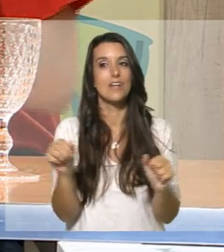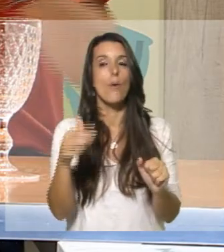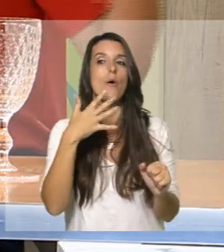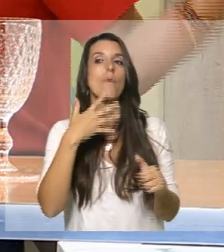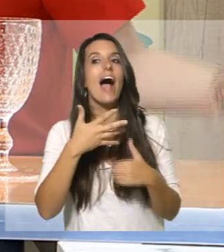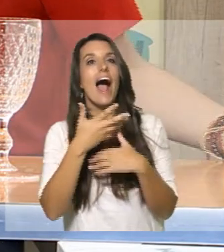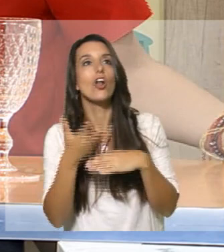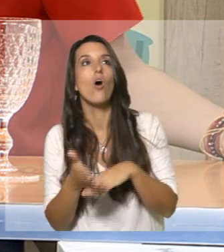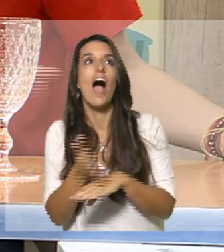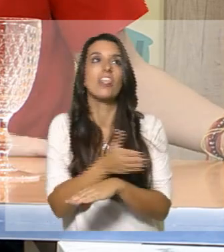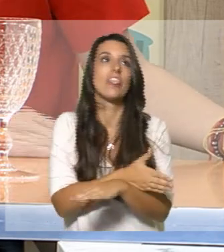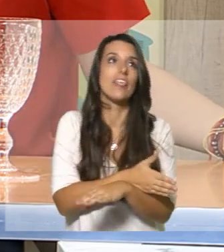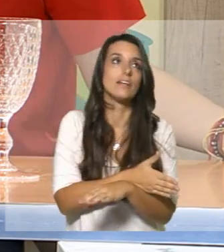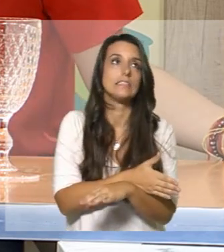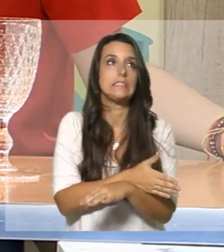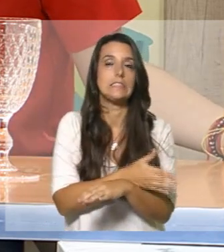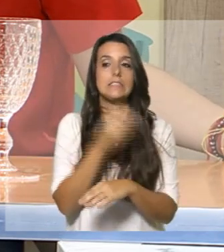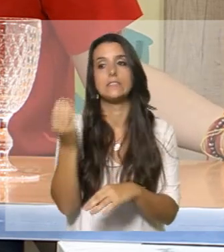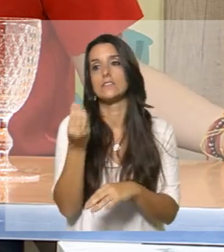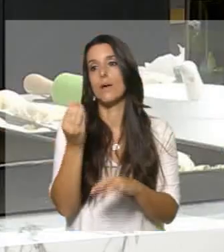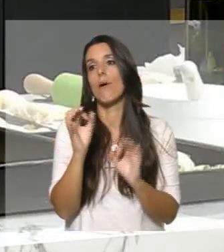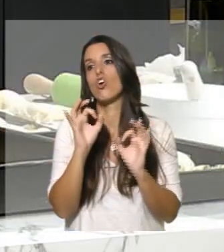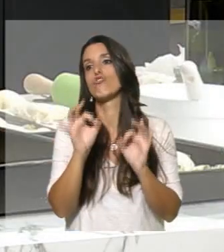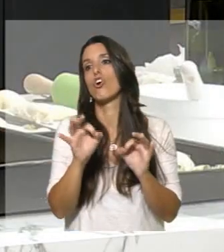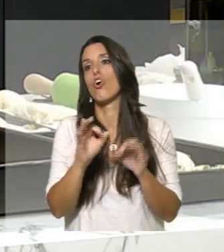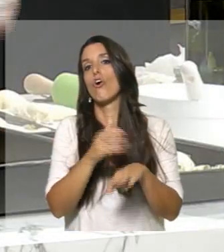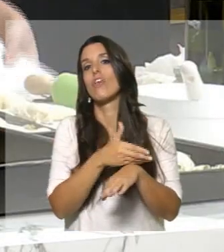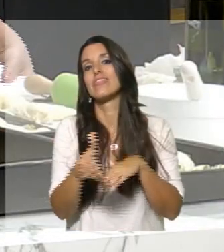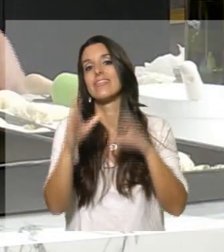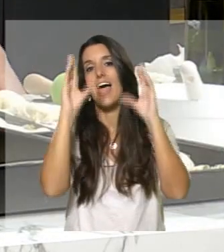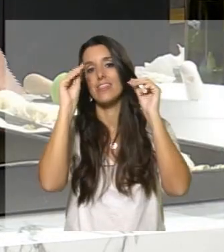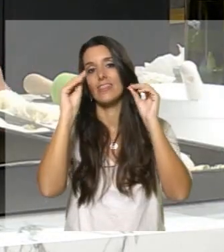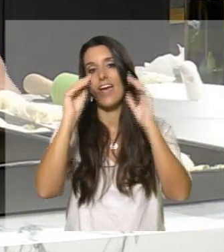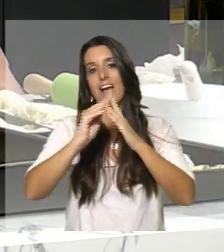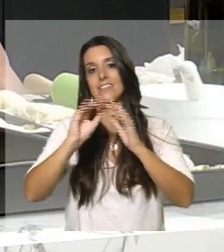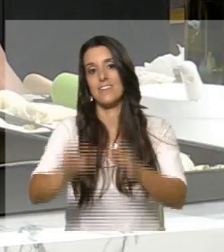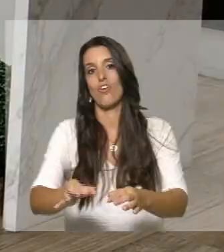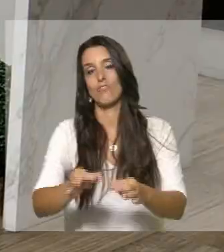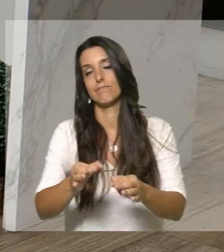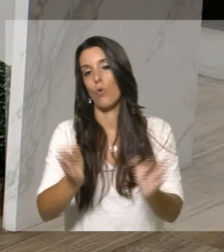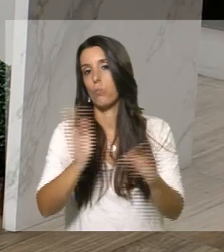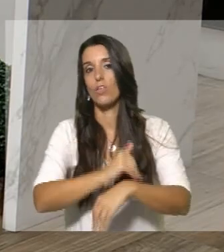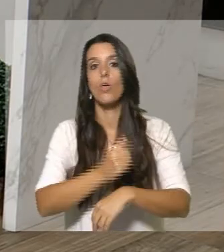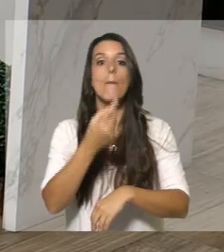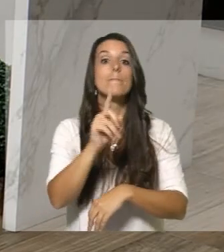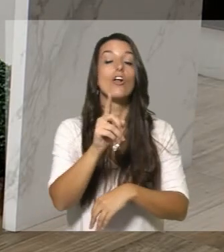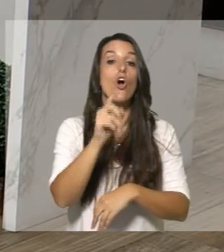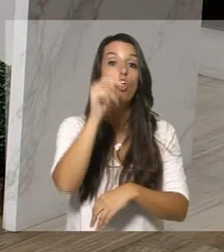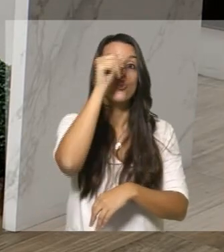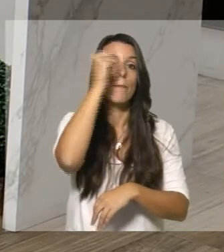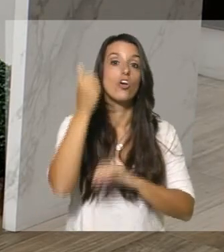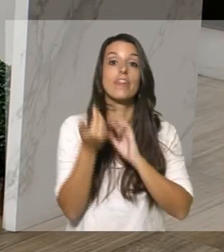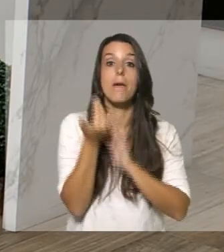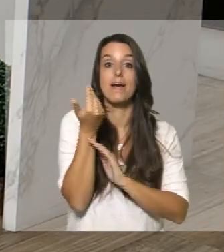que lo tengo que hacer con anterioridad, el sábado llego a casa muy tarde. No, y esto no es puedo. Rico, claro, bien. Recién hecho. Por eso, lo hago el domingo con el café con leche y el